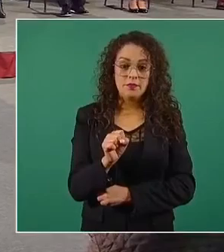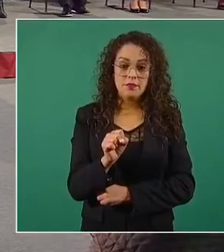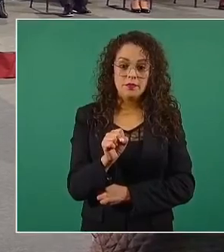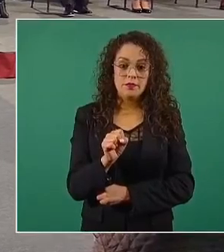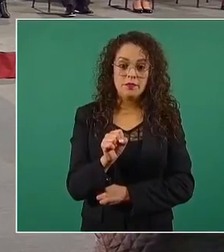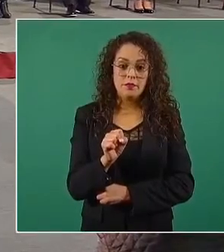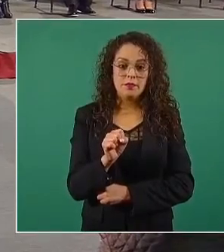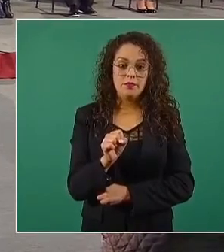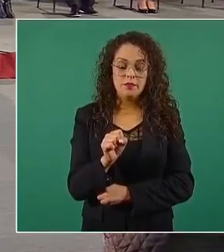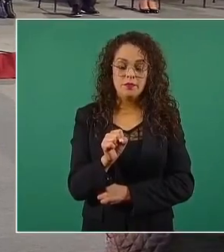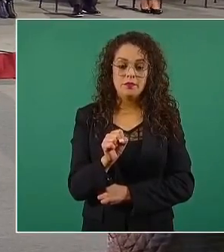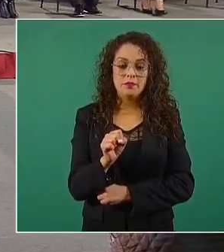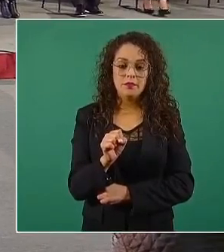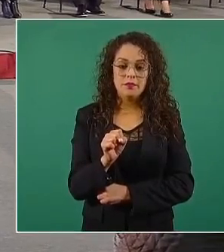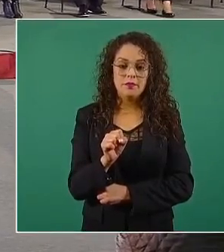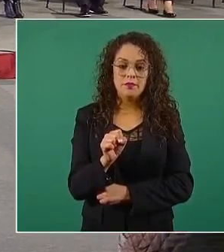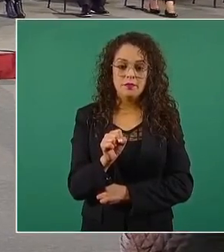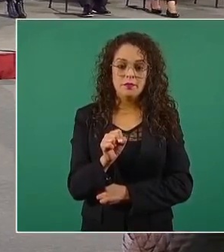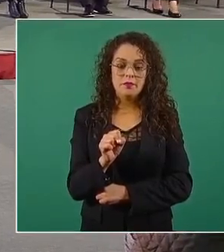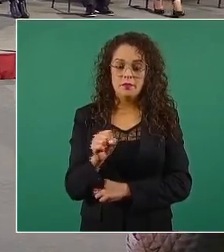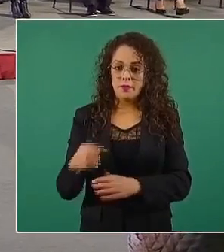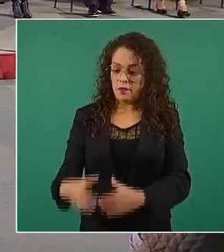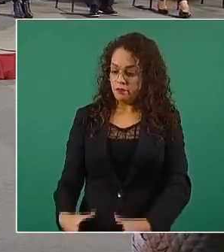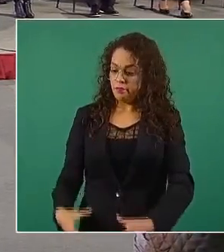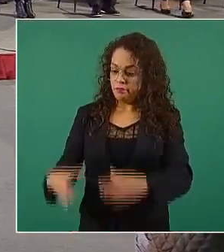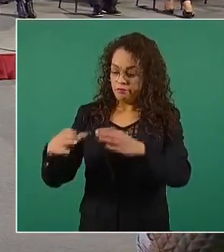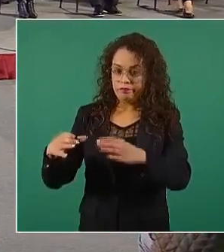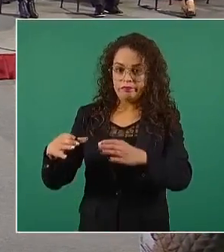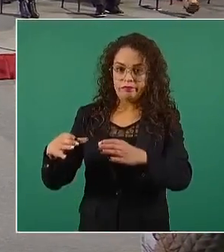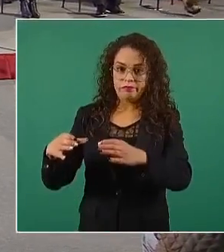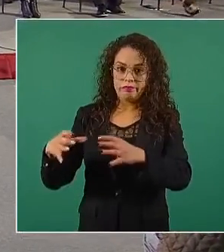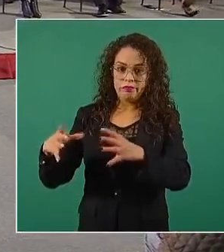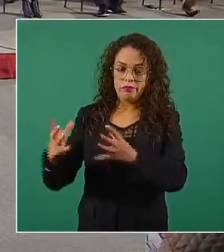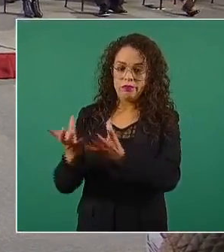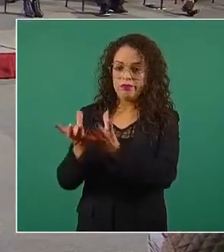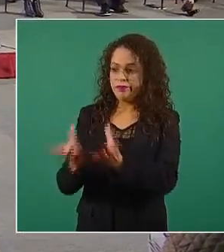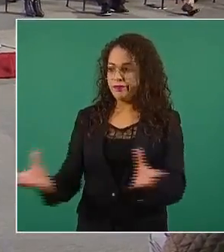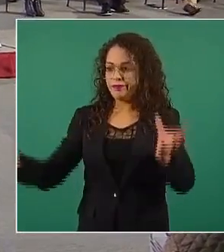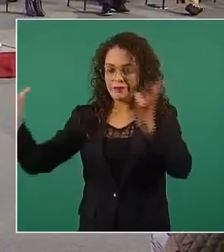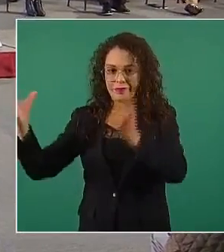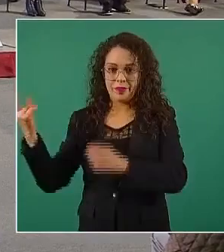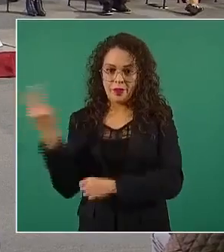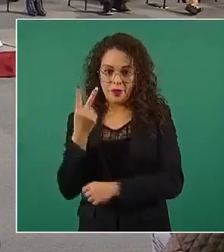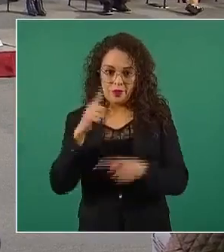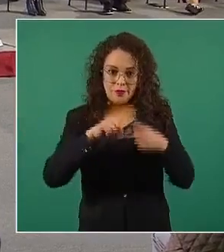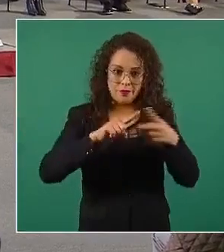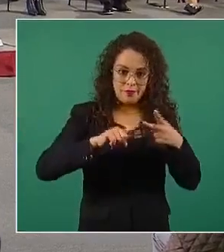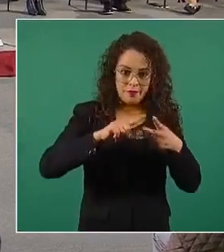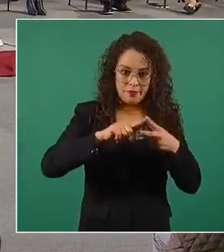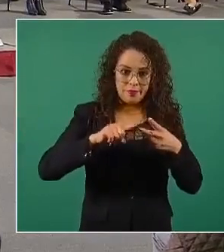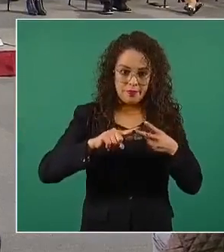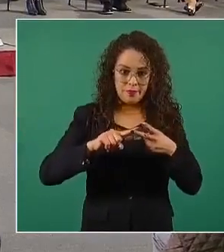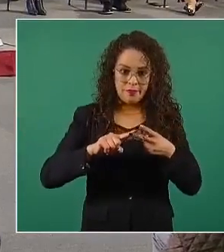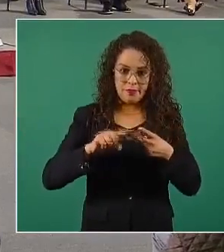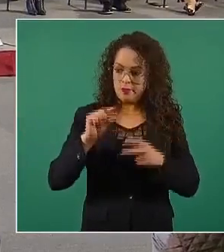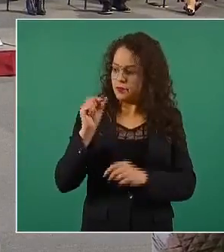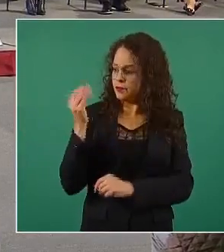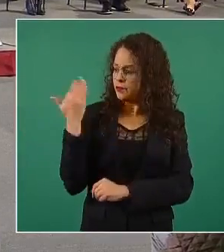El estacionario y el de cilindros. Apenas se tomó la medida, esto tiene una